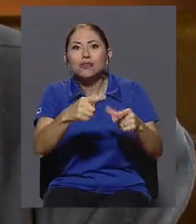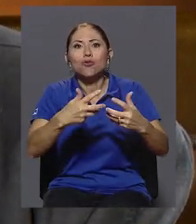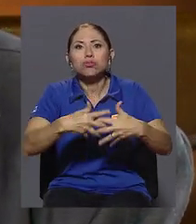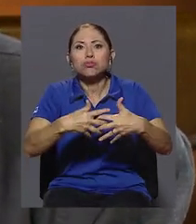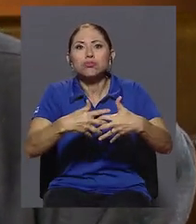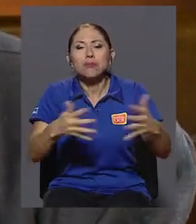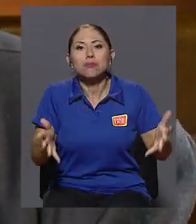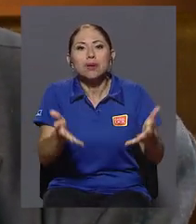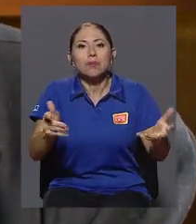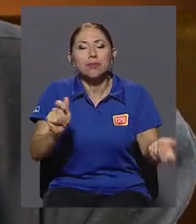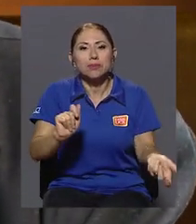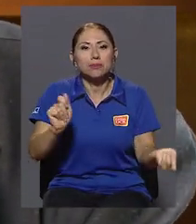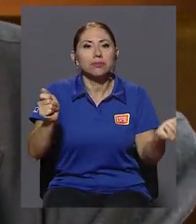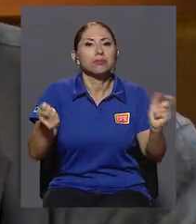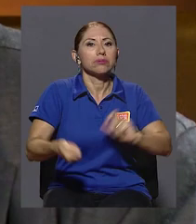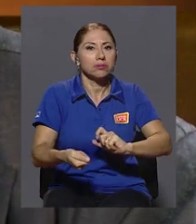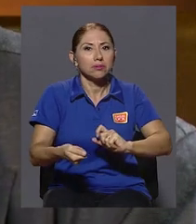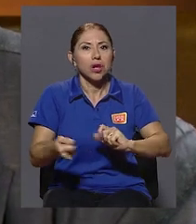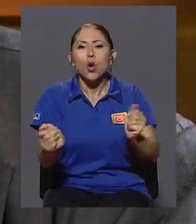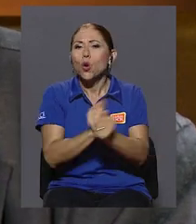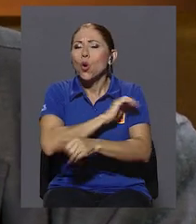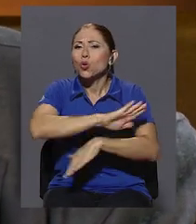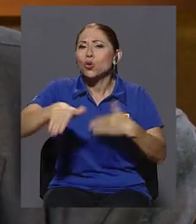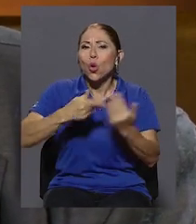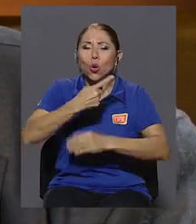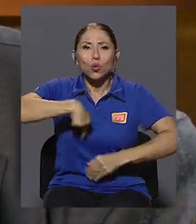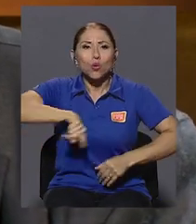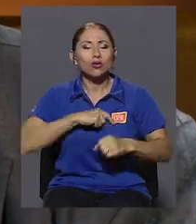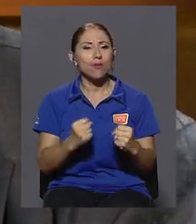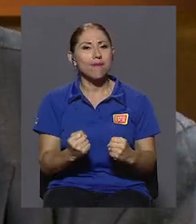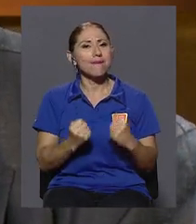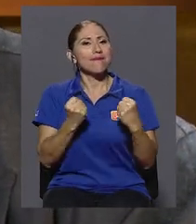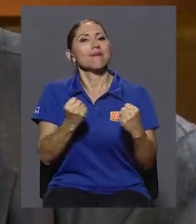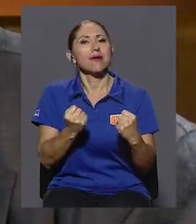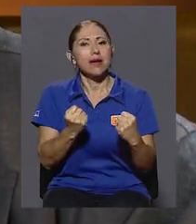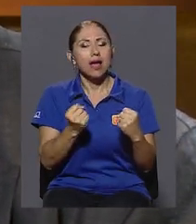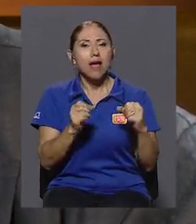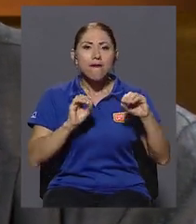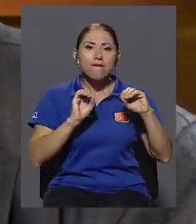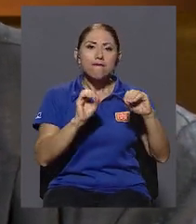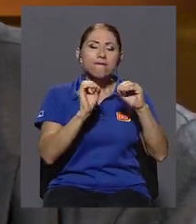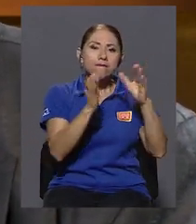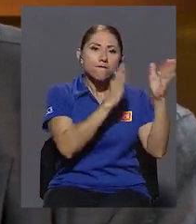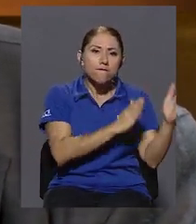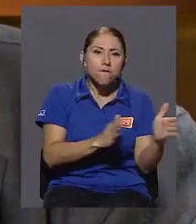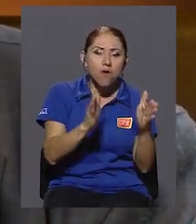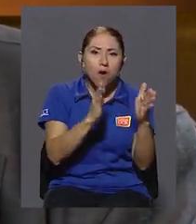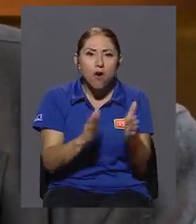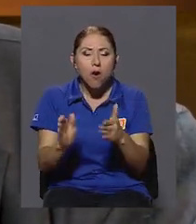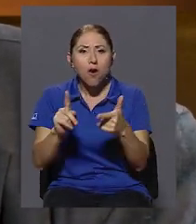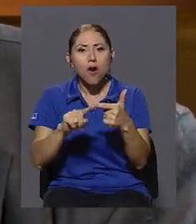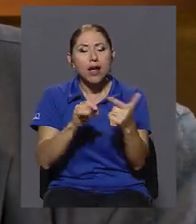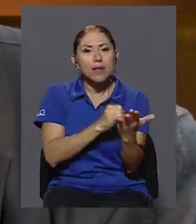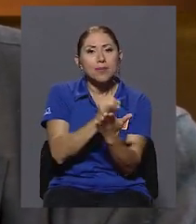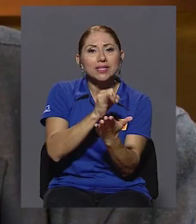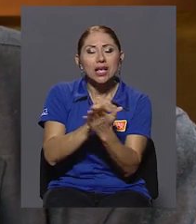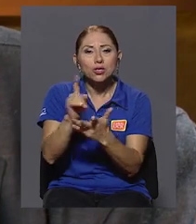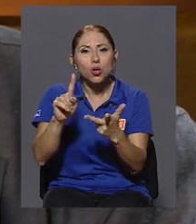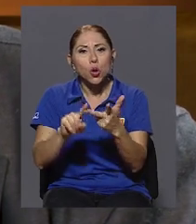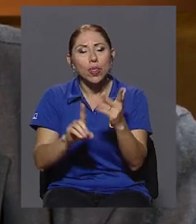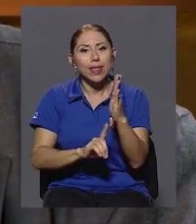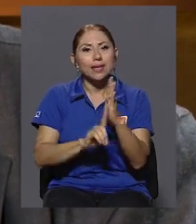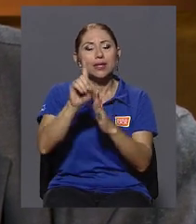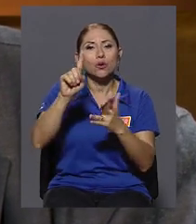la transformación. Con todo el potencial enorme que tenemos en formación, en investigación, en